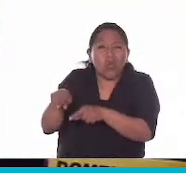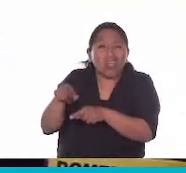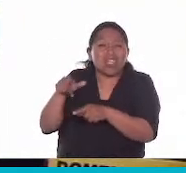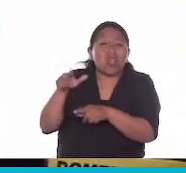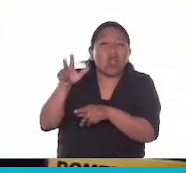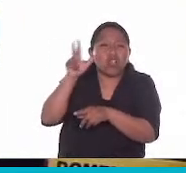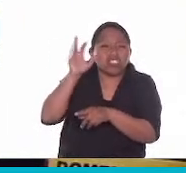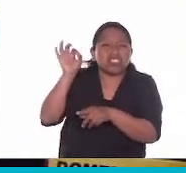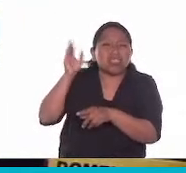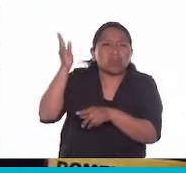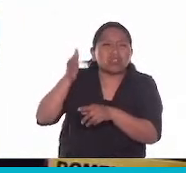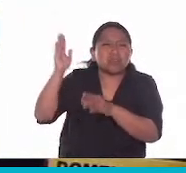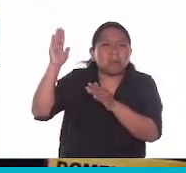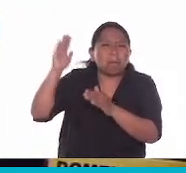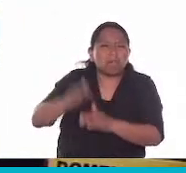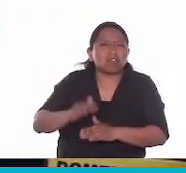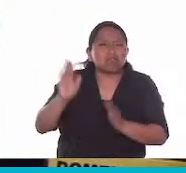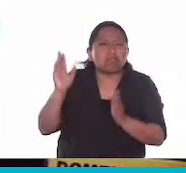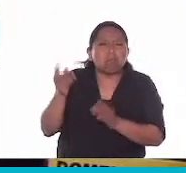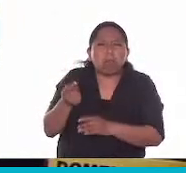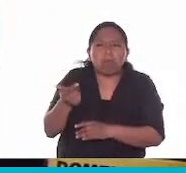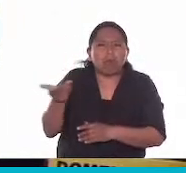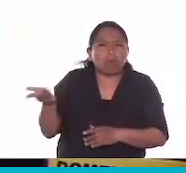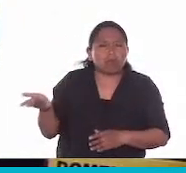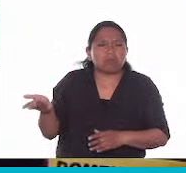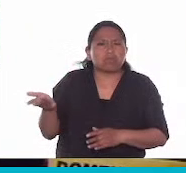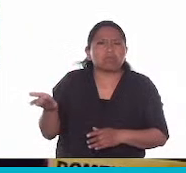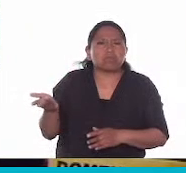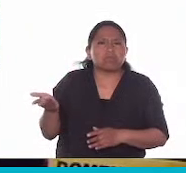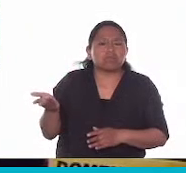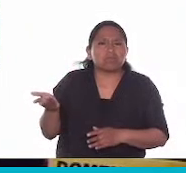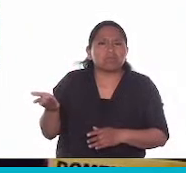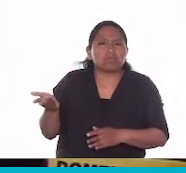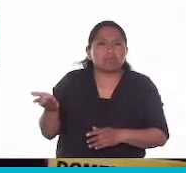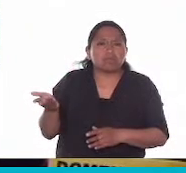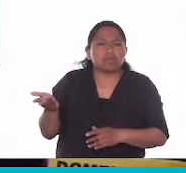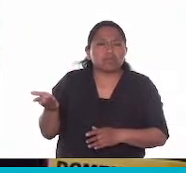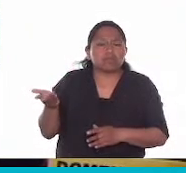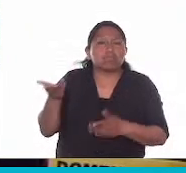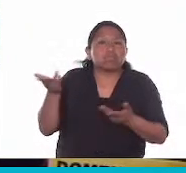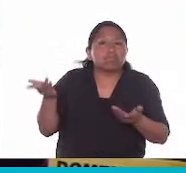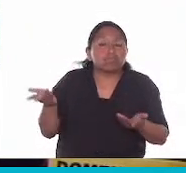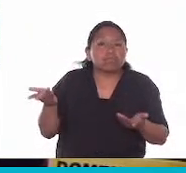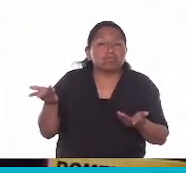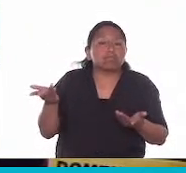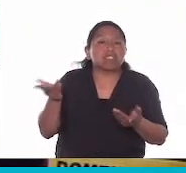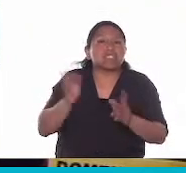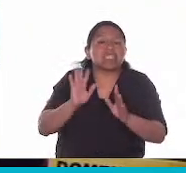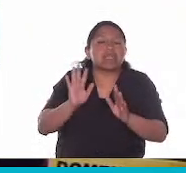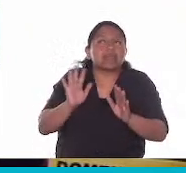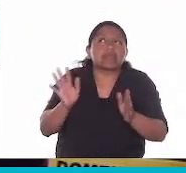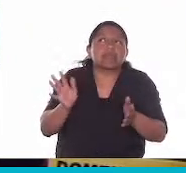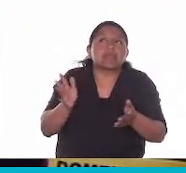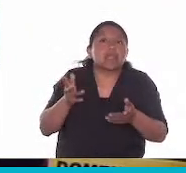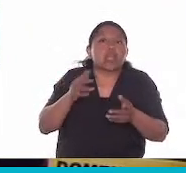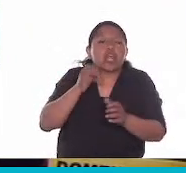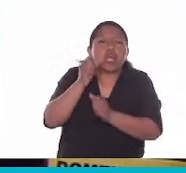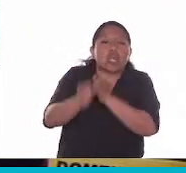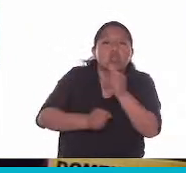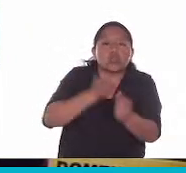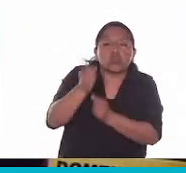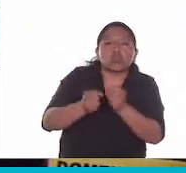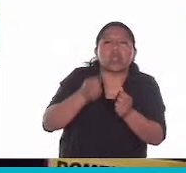el 80% menos el 80% menos y con esto no se para solamente la industria